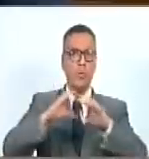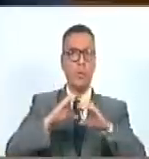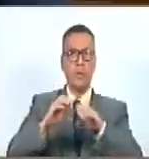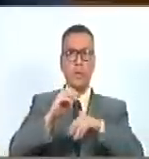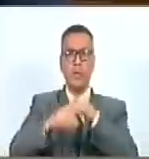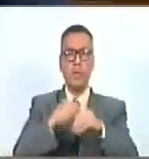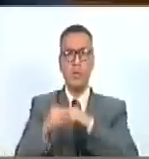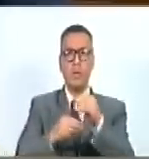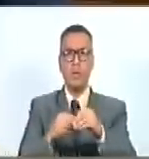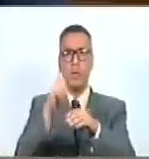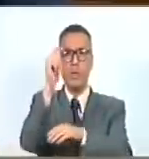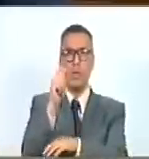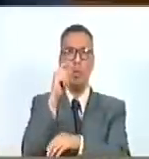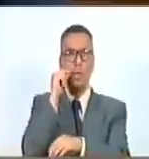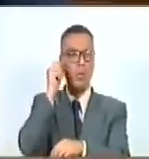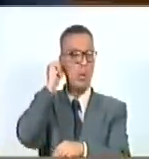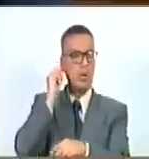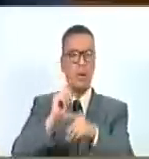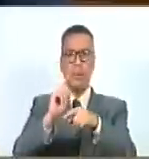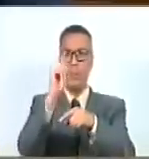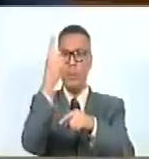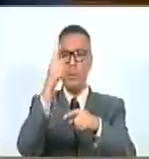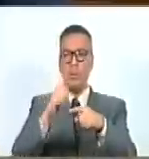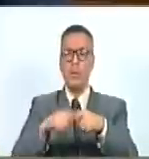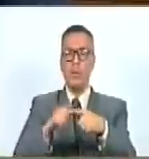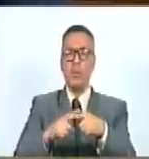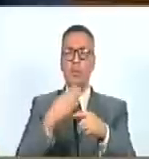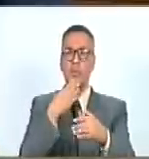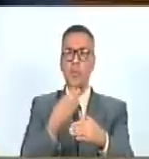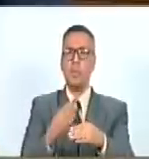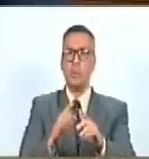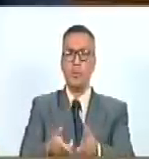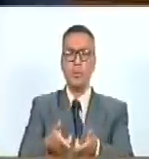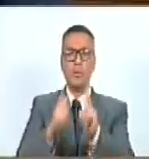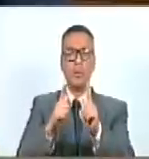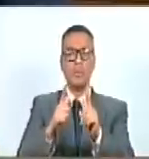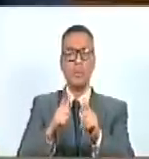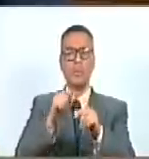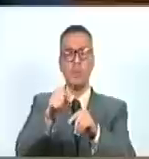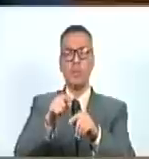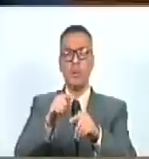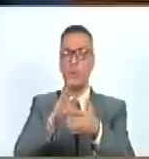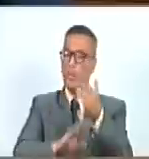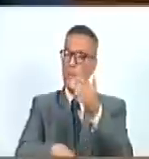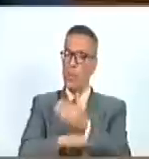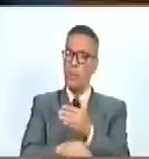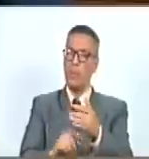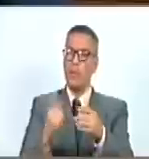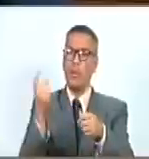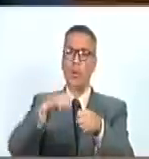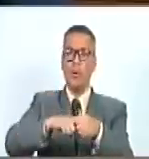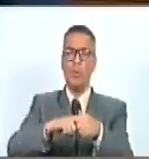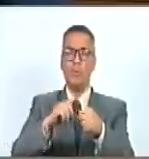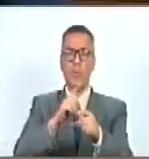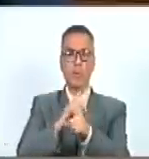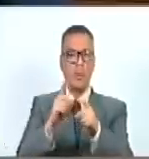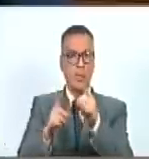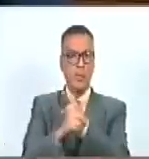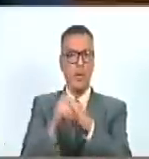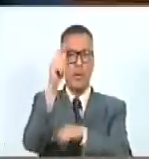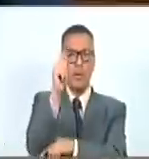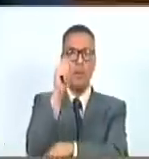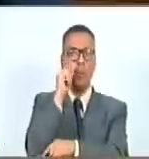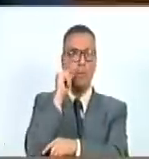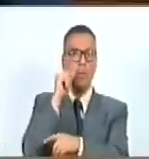suscritas por diputadas y diputados principales, solicitando permiso para ausentarse e incorporar a las diputadas y los